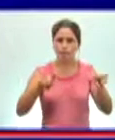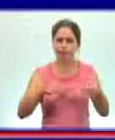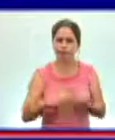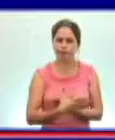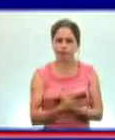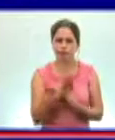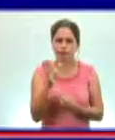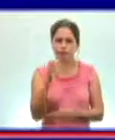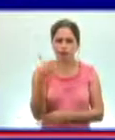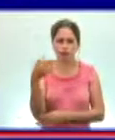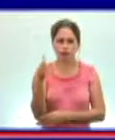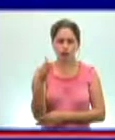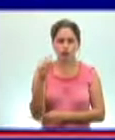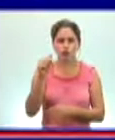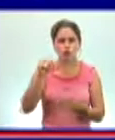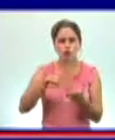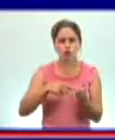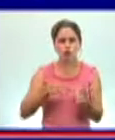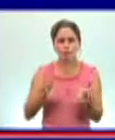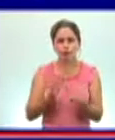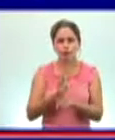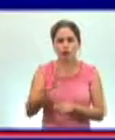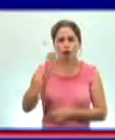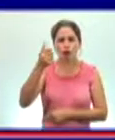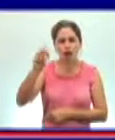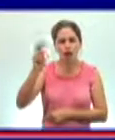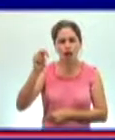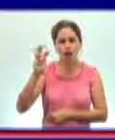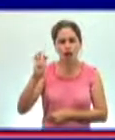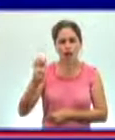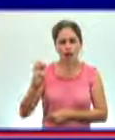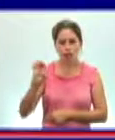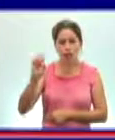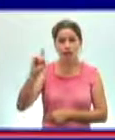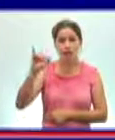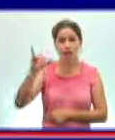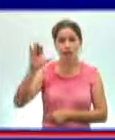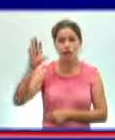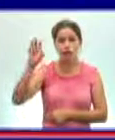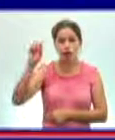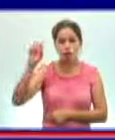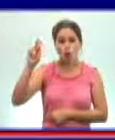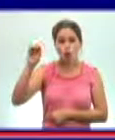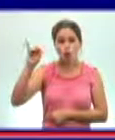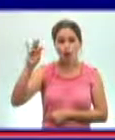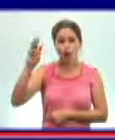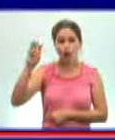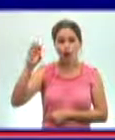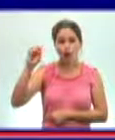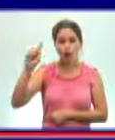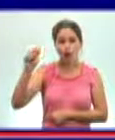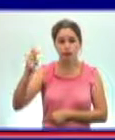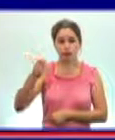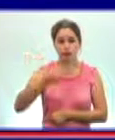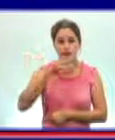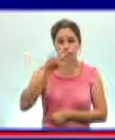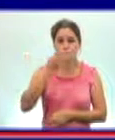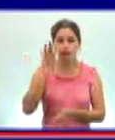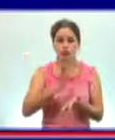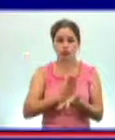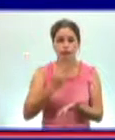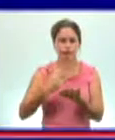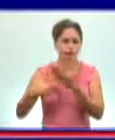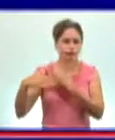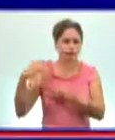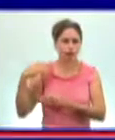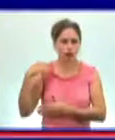origen anexionista. Nosotros se lo habíamos explicado en clases anteriores. Es decir, el pensamiento fundacional es un pensamiento fundacional no